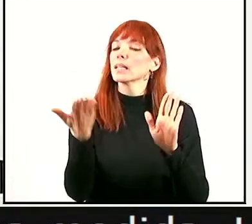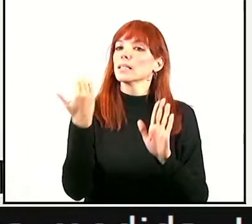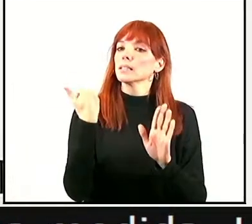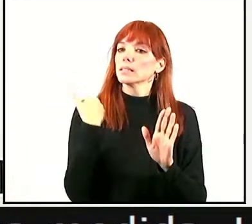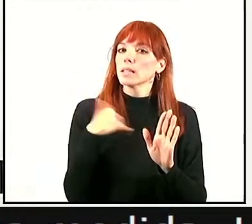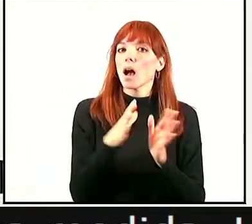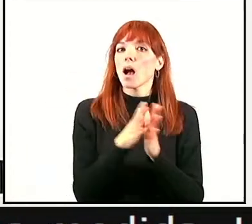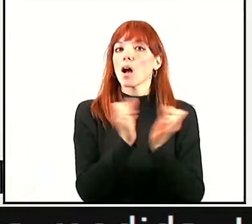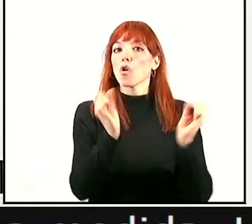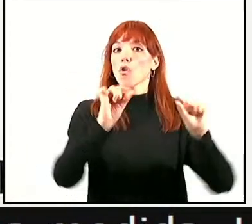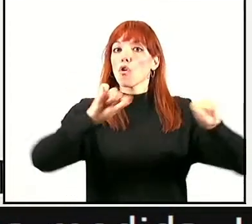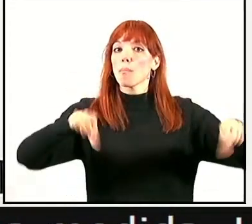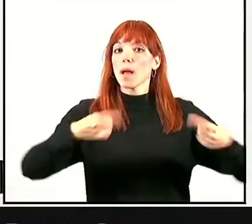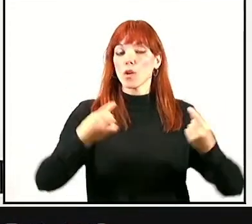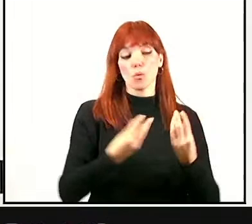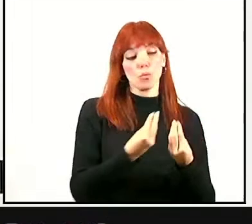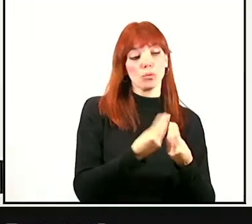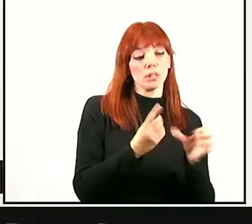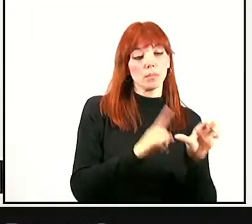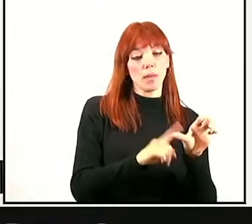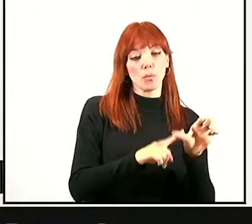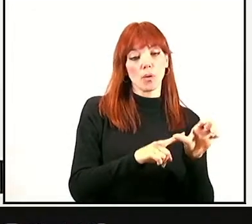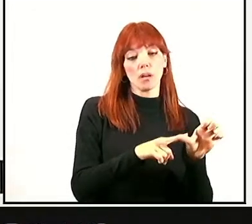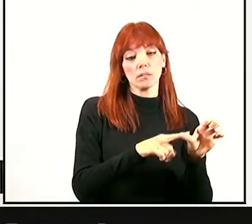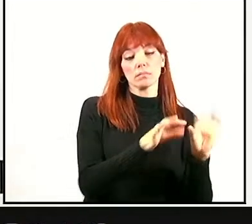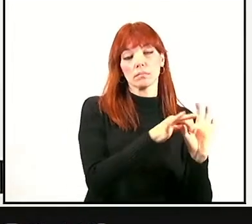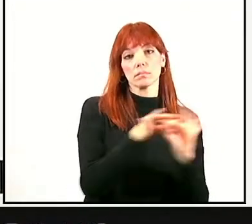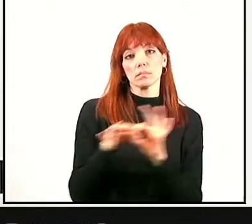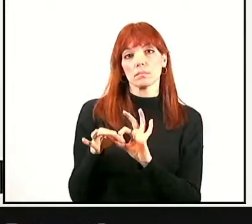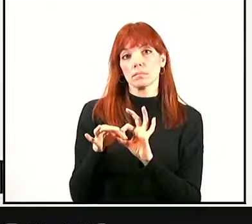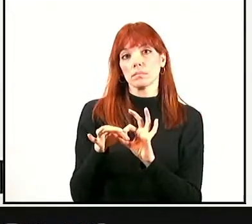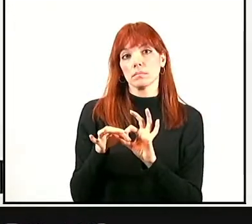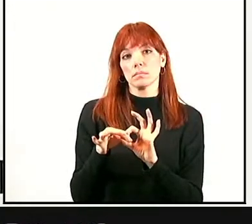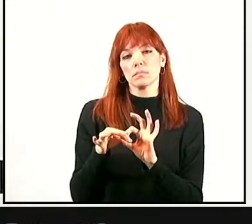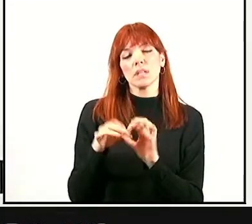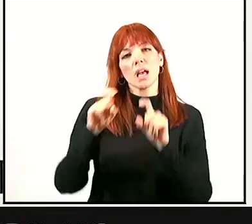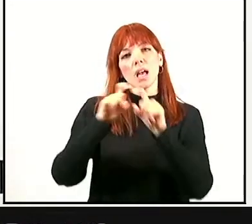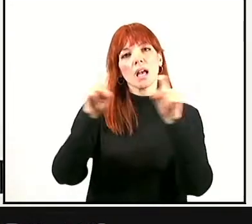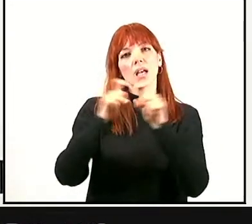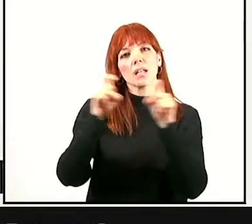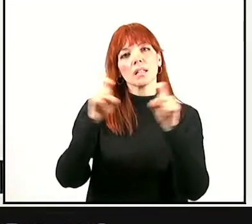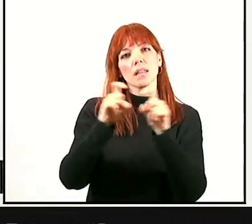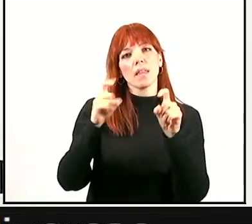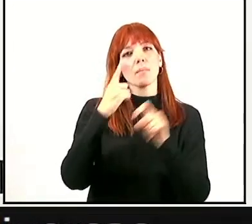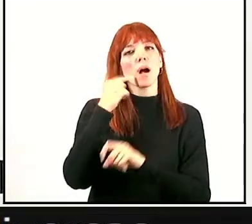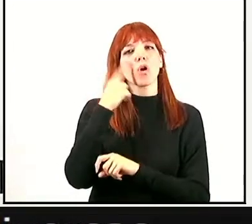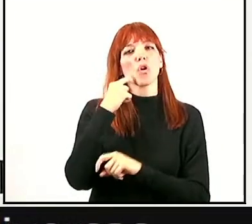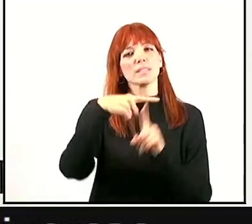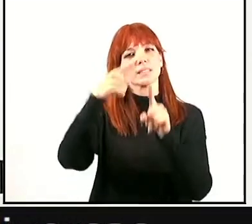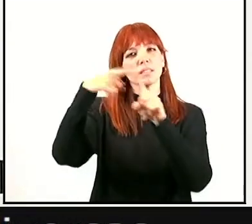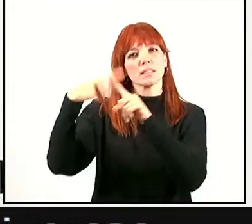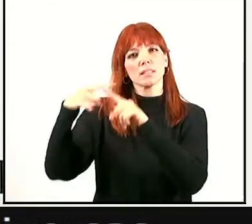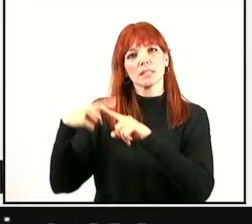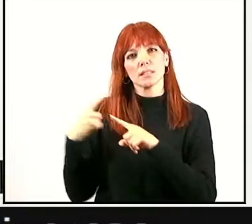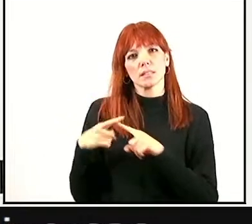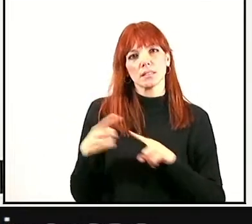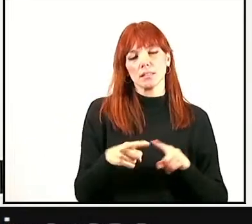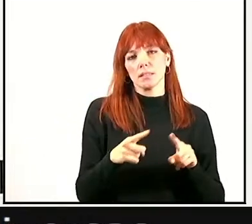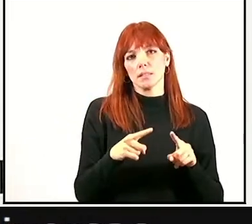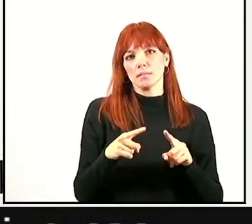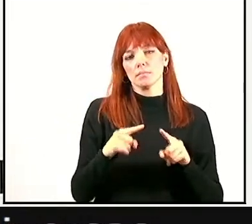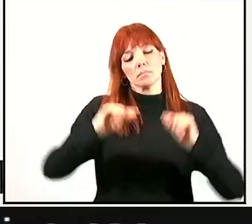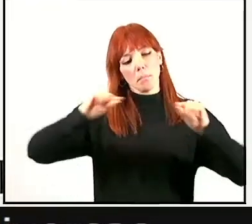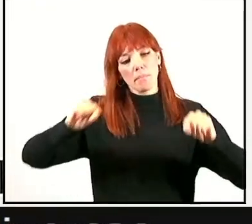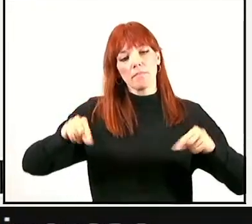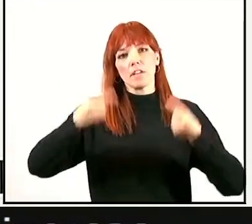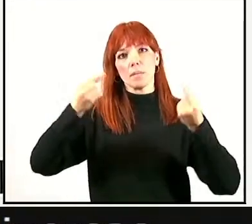un convenio entre la Junta de Extremadura y diversas entidades financieras para la formalización